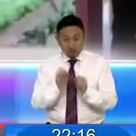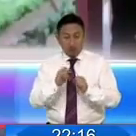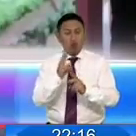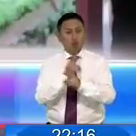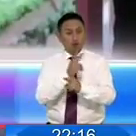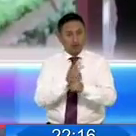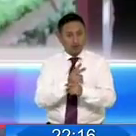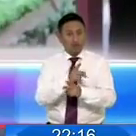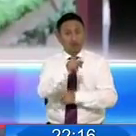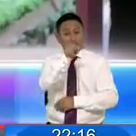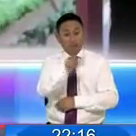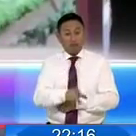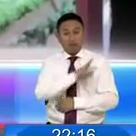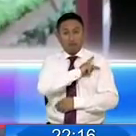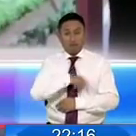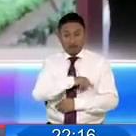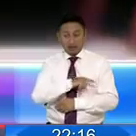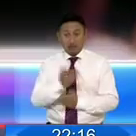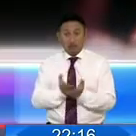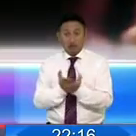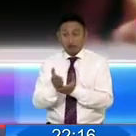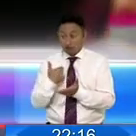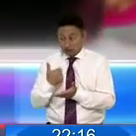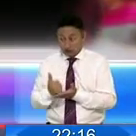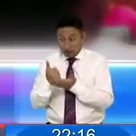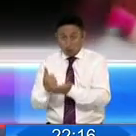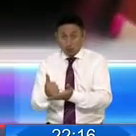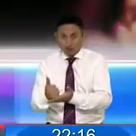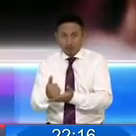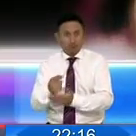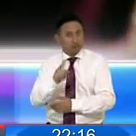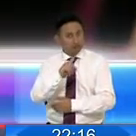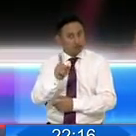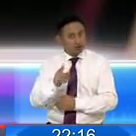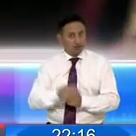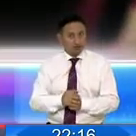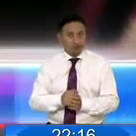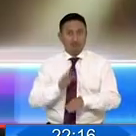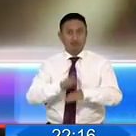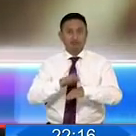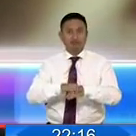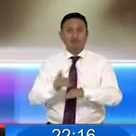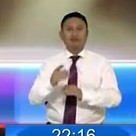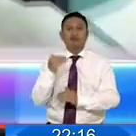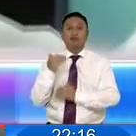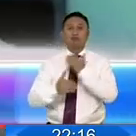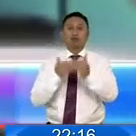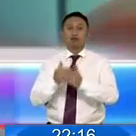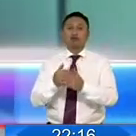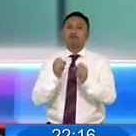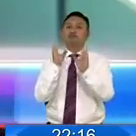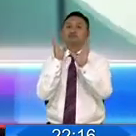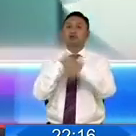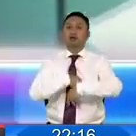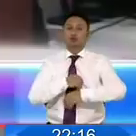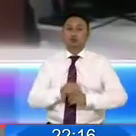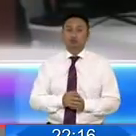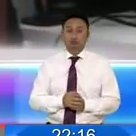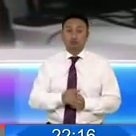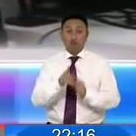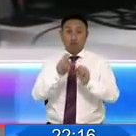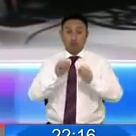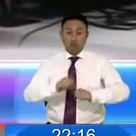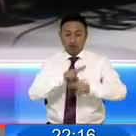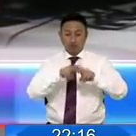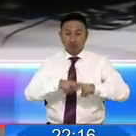cuidado con personas que ofrezcan servicios para tramitar la solicitud, ya que se trata de un proceso gratuito. Usted podrá revisar